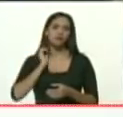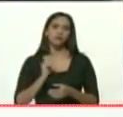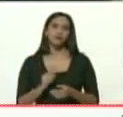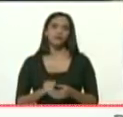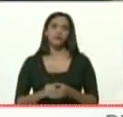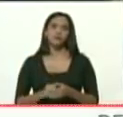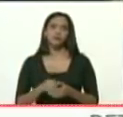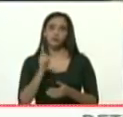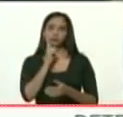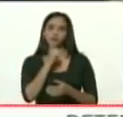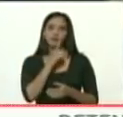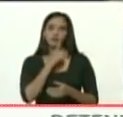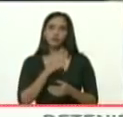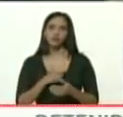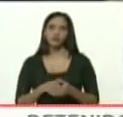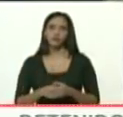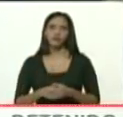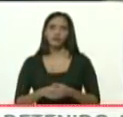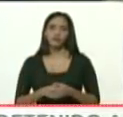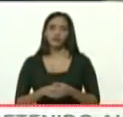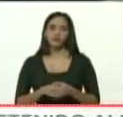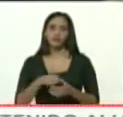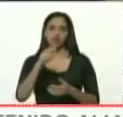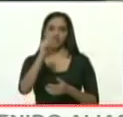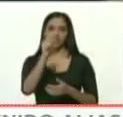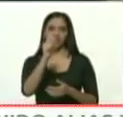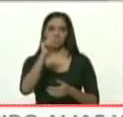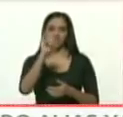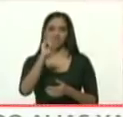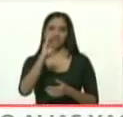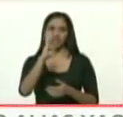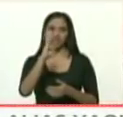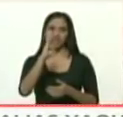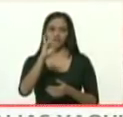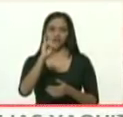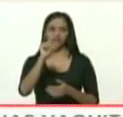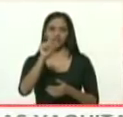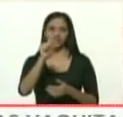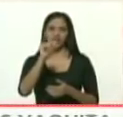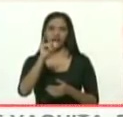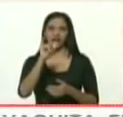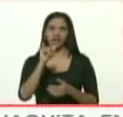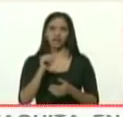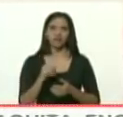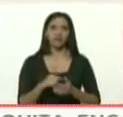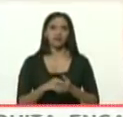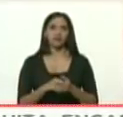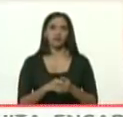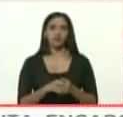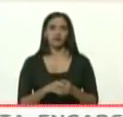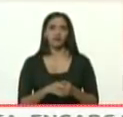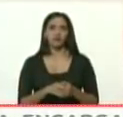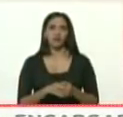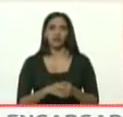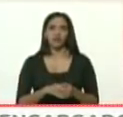que se llama Tibisay Vilera Pérez, de 34 años de